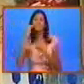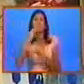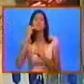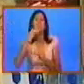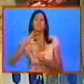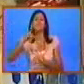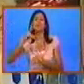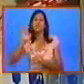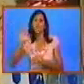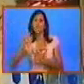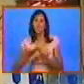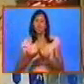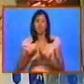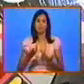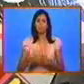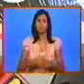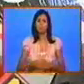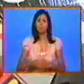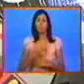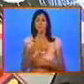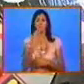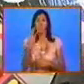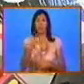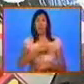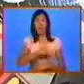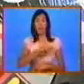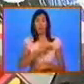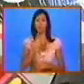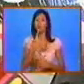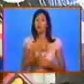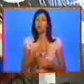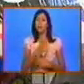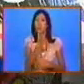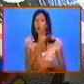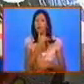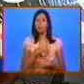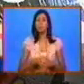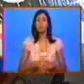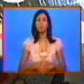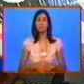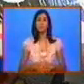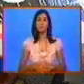en el 23 de enero? El 23 de enero nosotros no tenemos